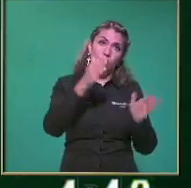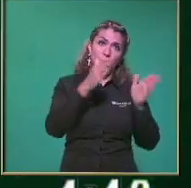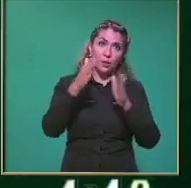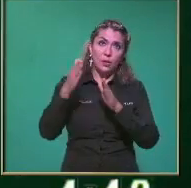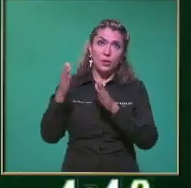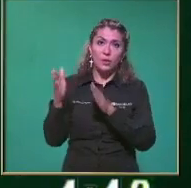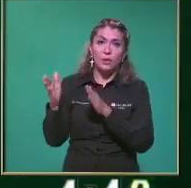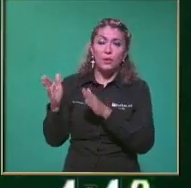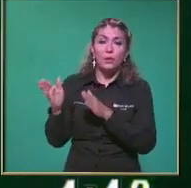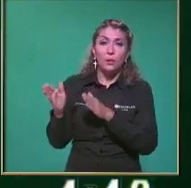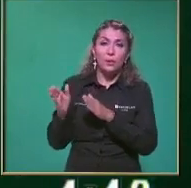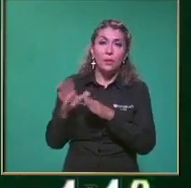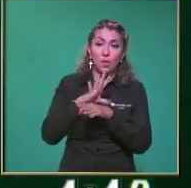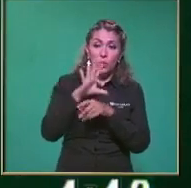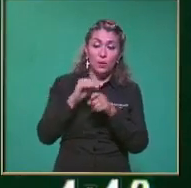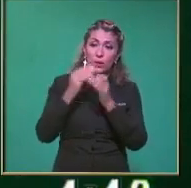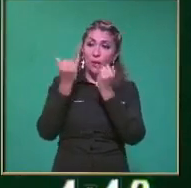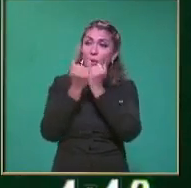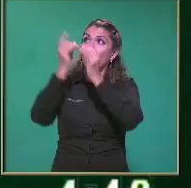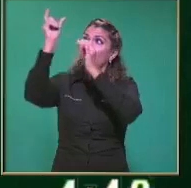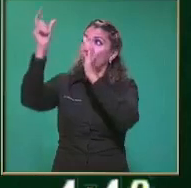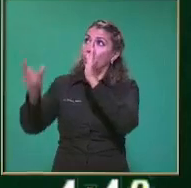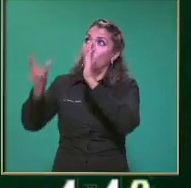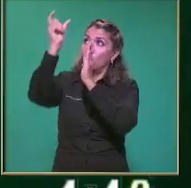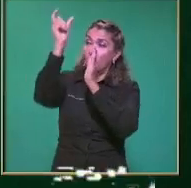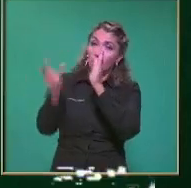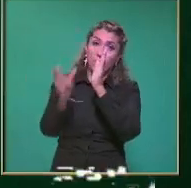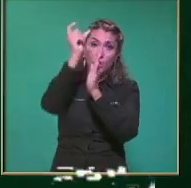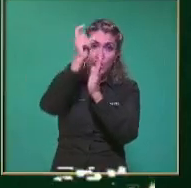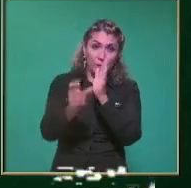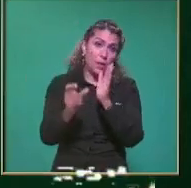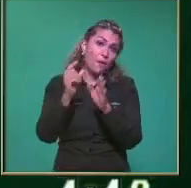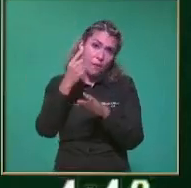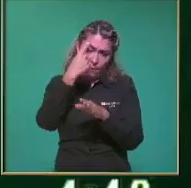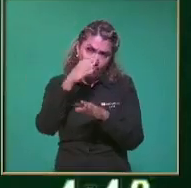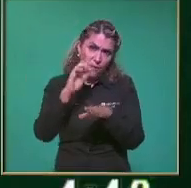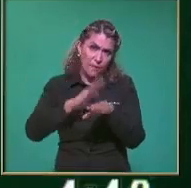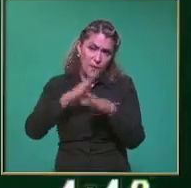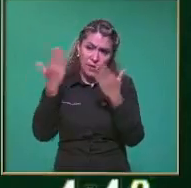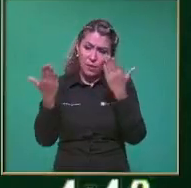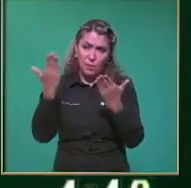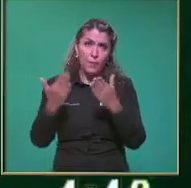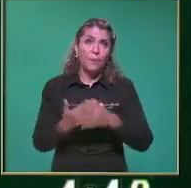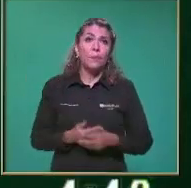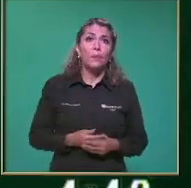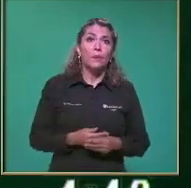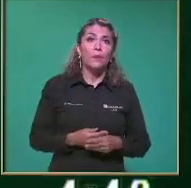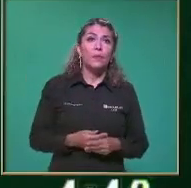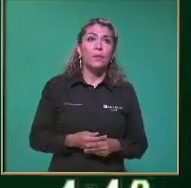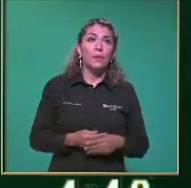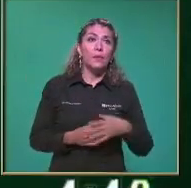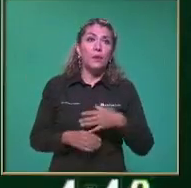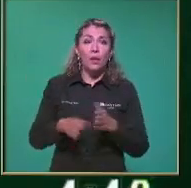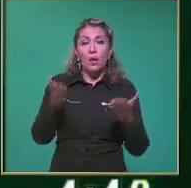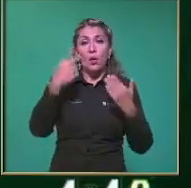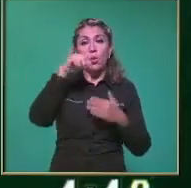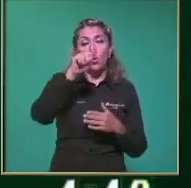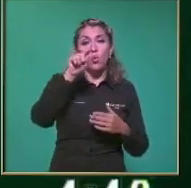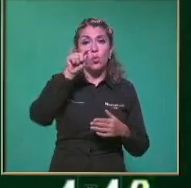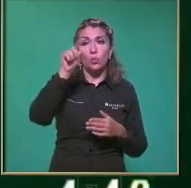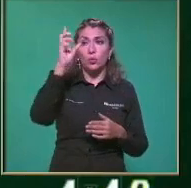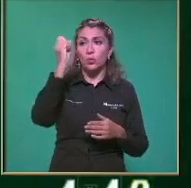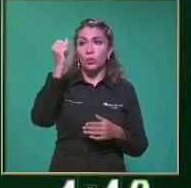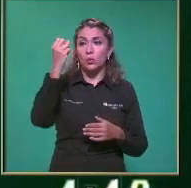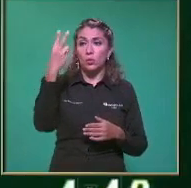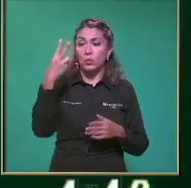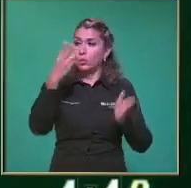que completar las decimales para que tengamos la misma cantidad y sea más fácil de comparar. El que sigue es 1.62. El que